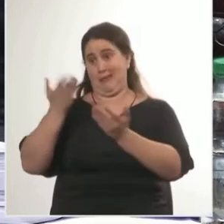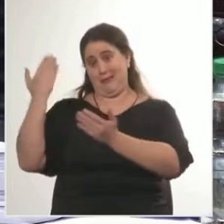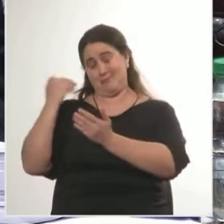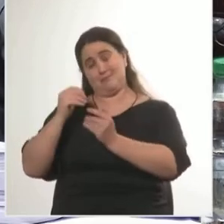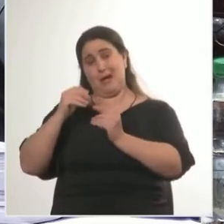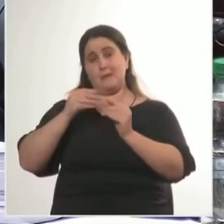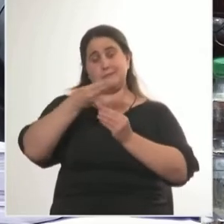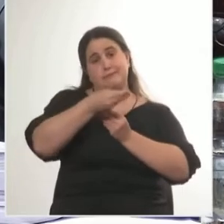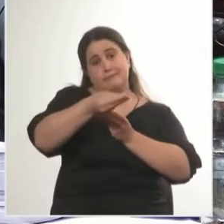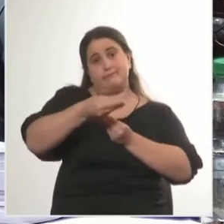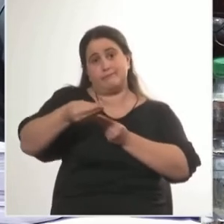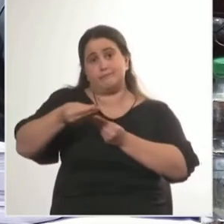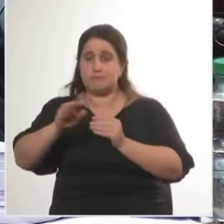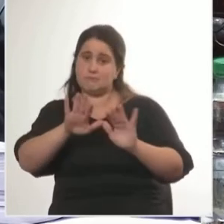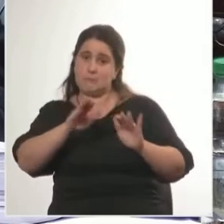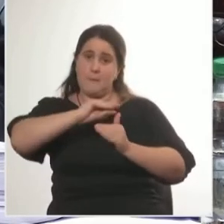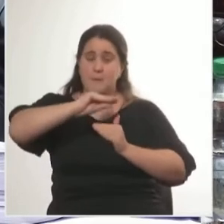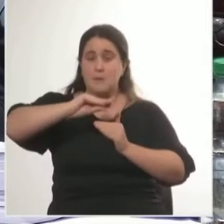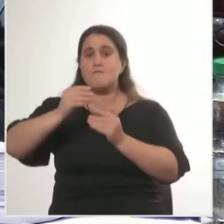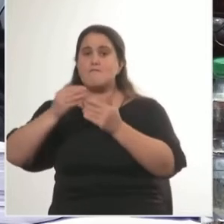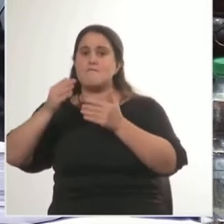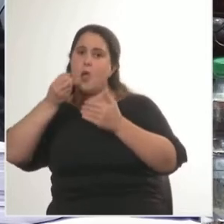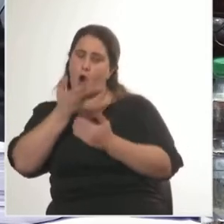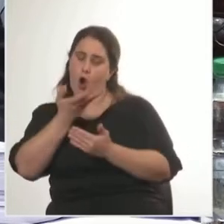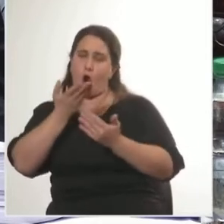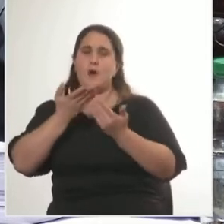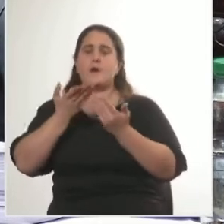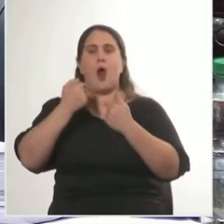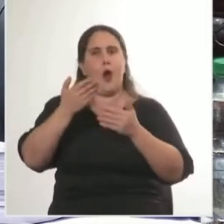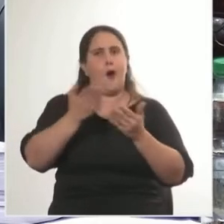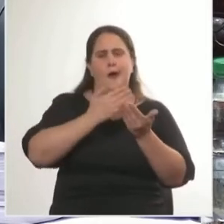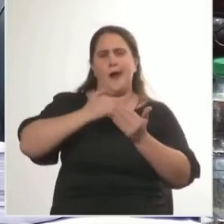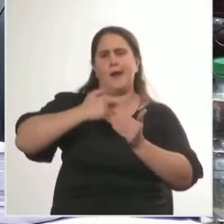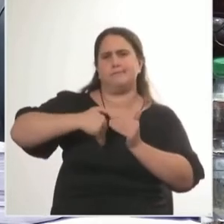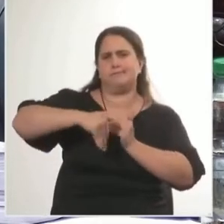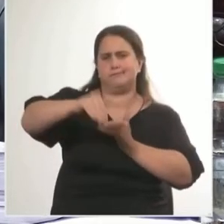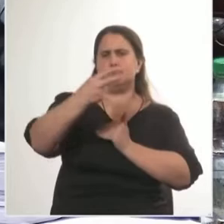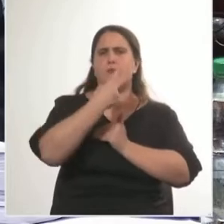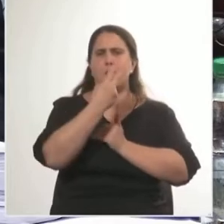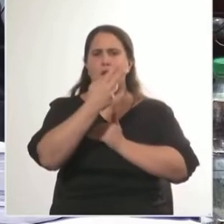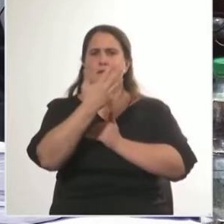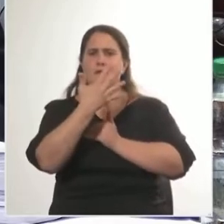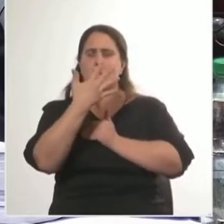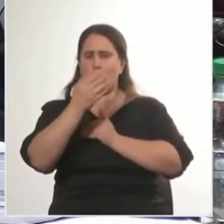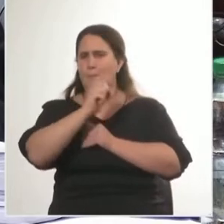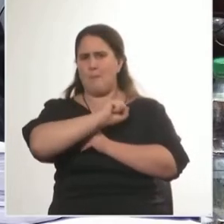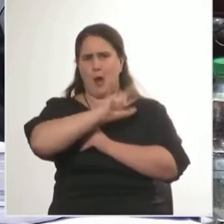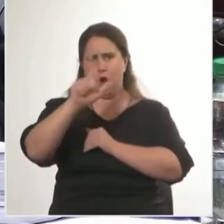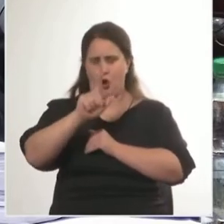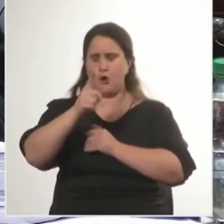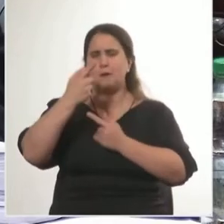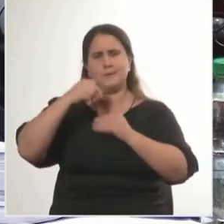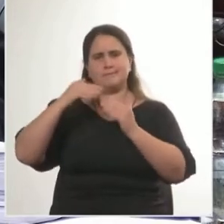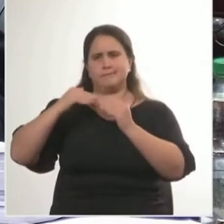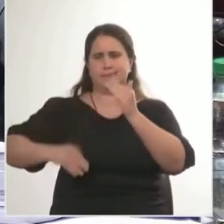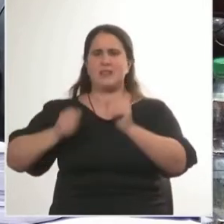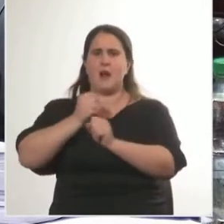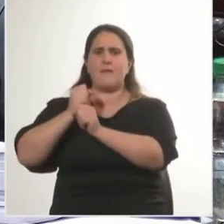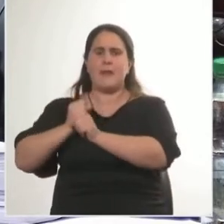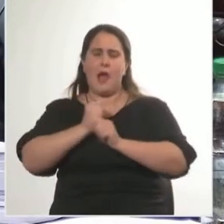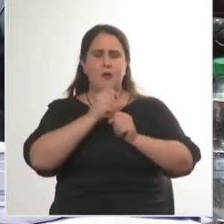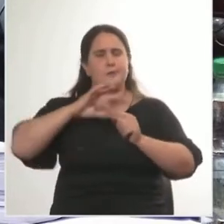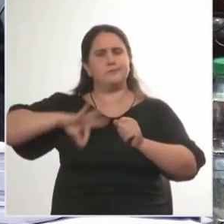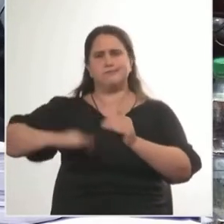antes. La participación de los trabajadores y trabajadoras del país en la torta va a haber